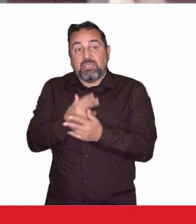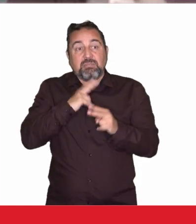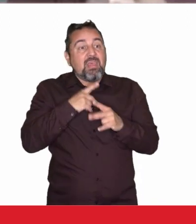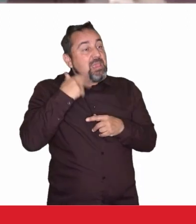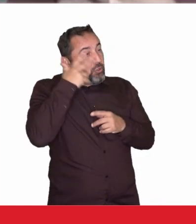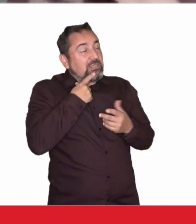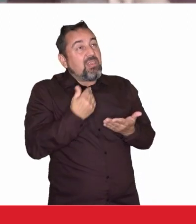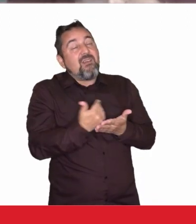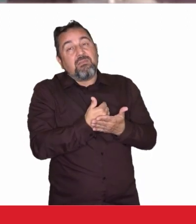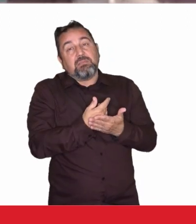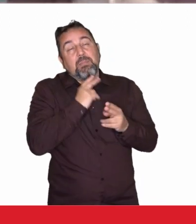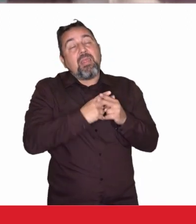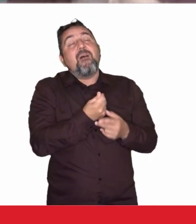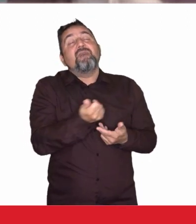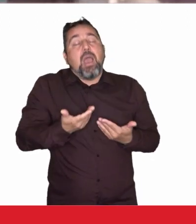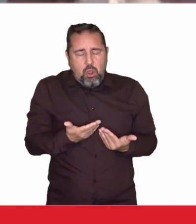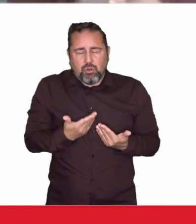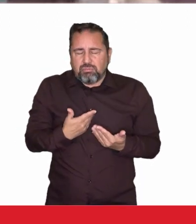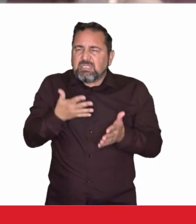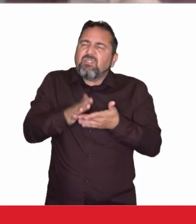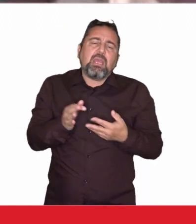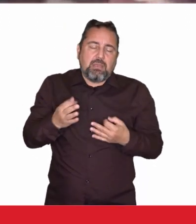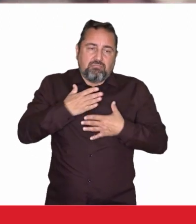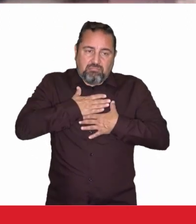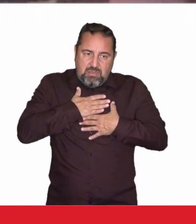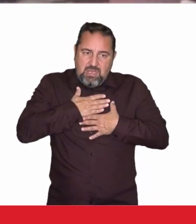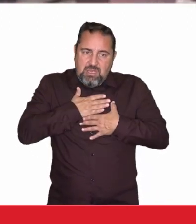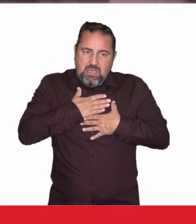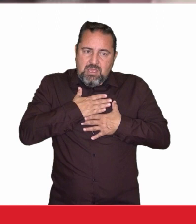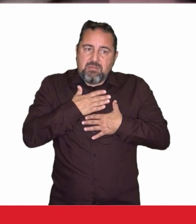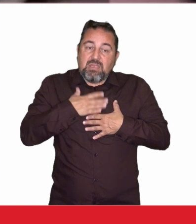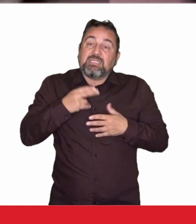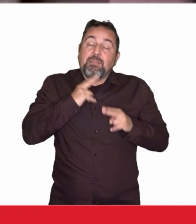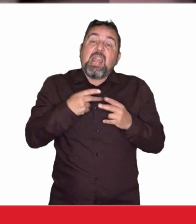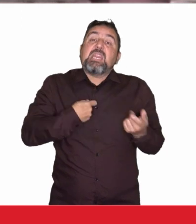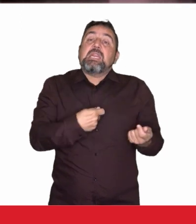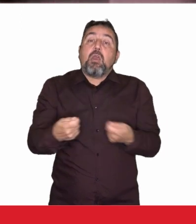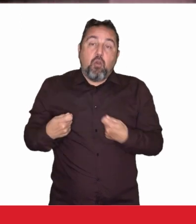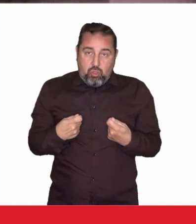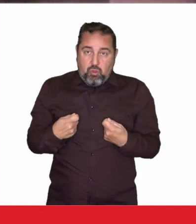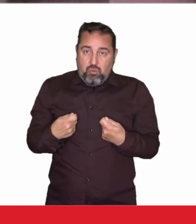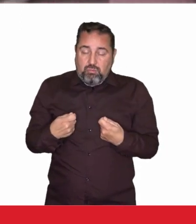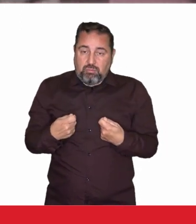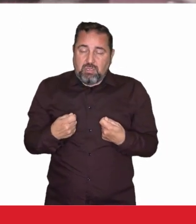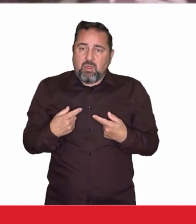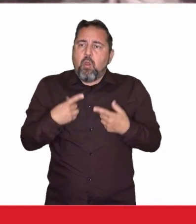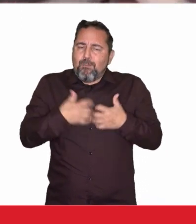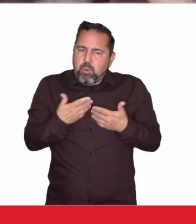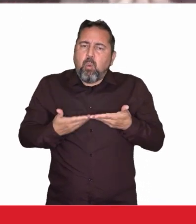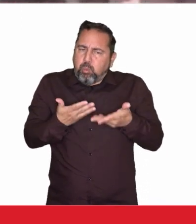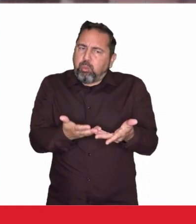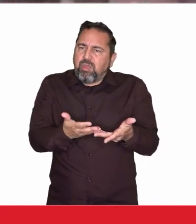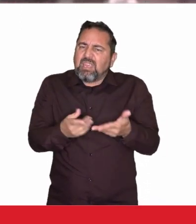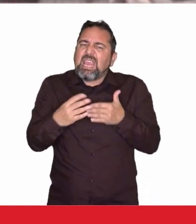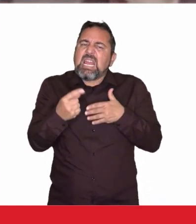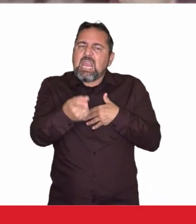valor y la hipótesis de crecimiento. La hipótesis de valor hace referencia a que realmente mi negocio